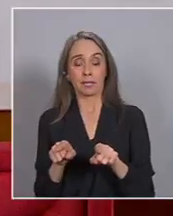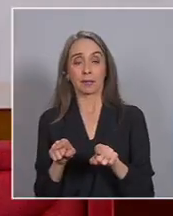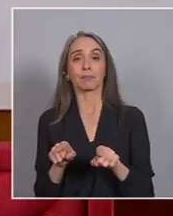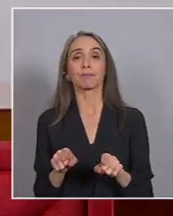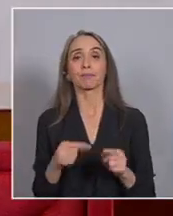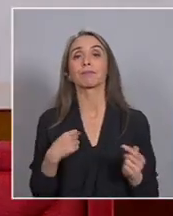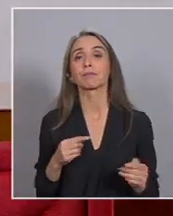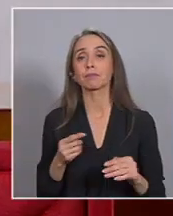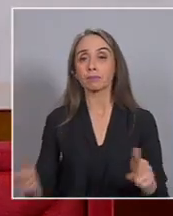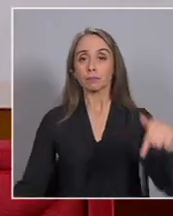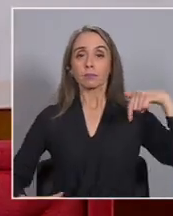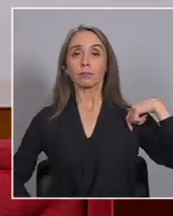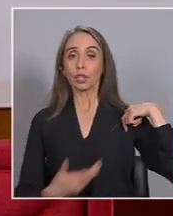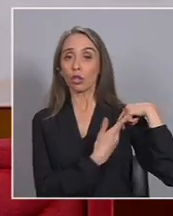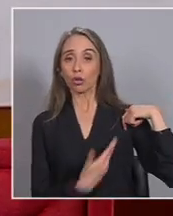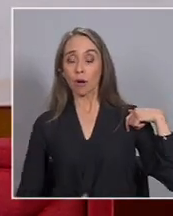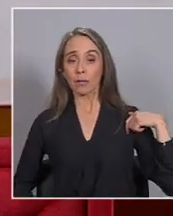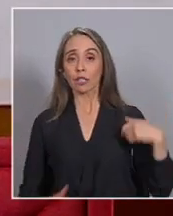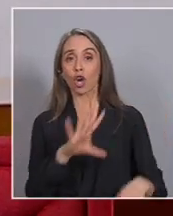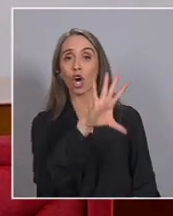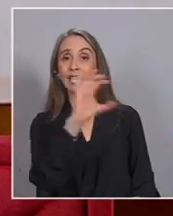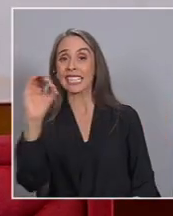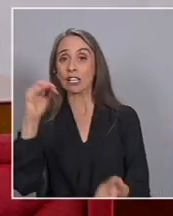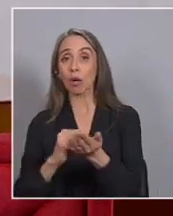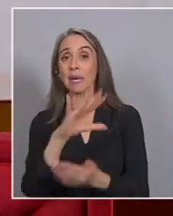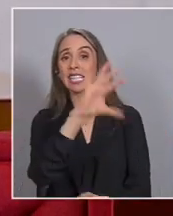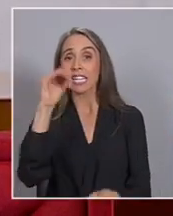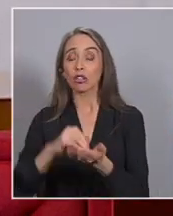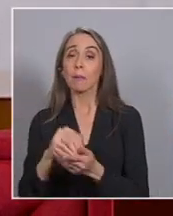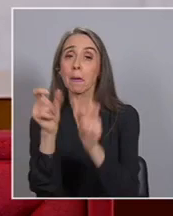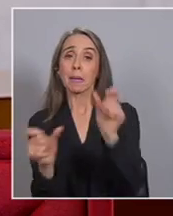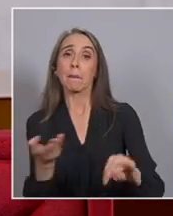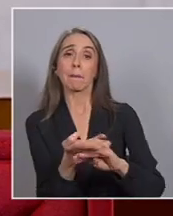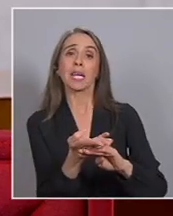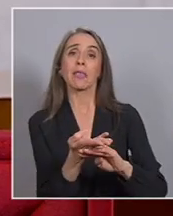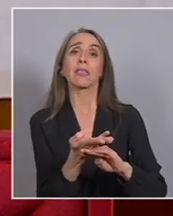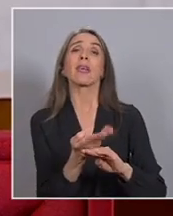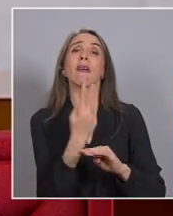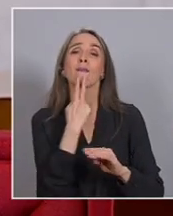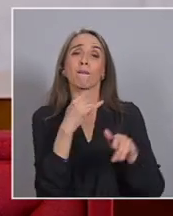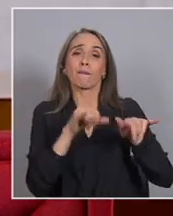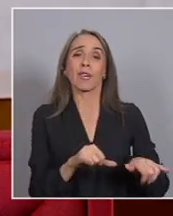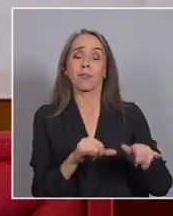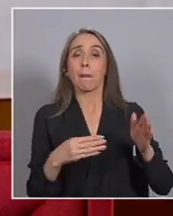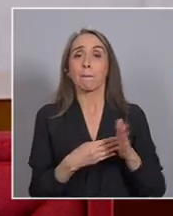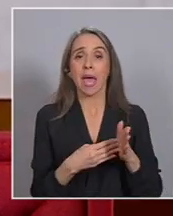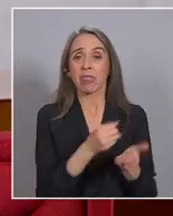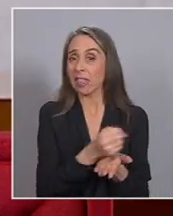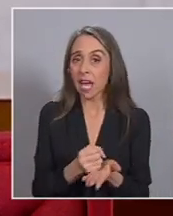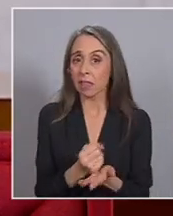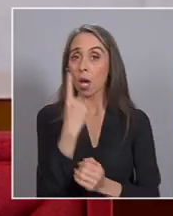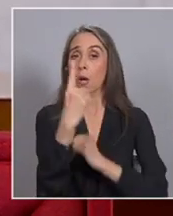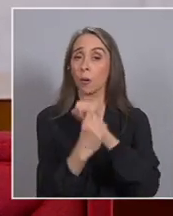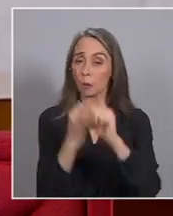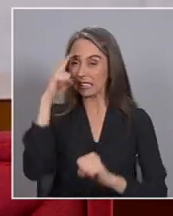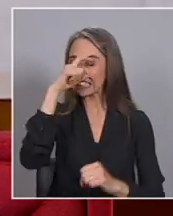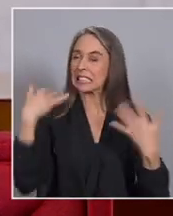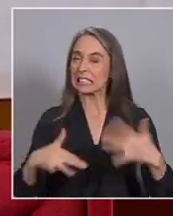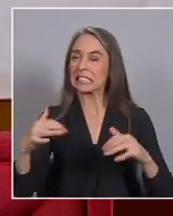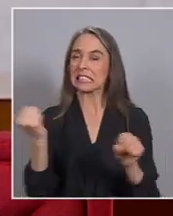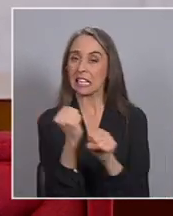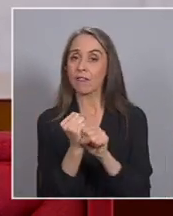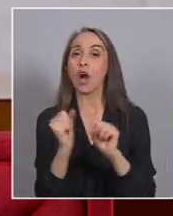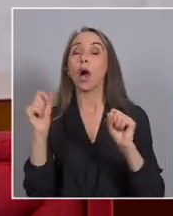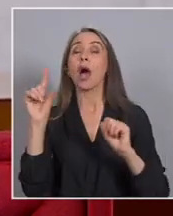cuando llegamos al gobierno, había medio millón de solicitudes de residencia pendientes. Y tras un año de intenso y difícil trabajo,